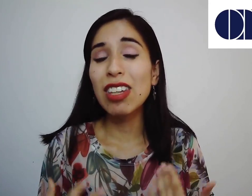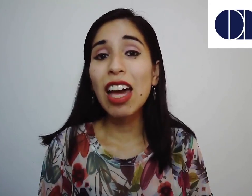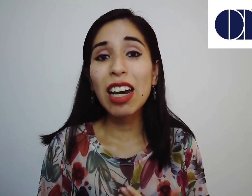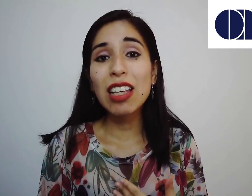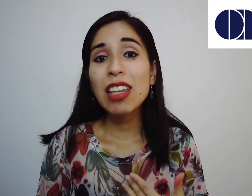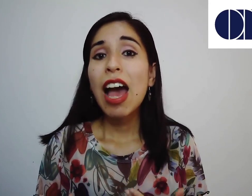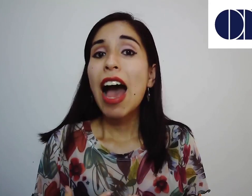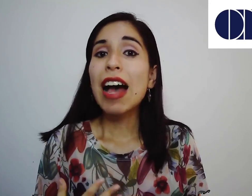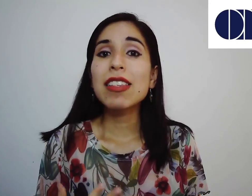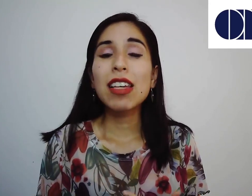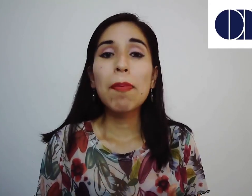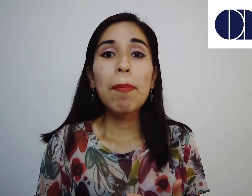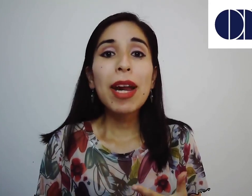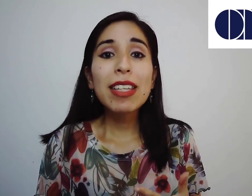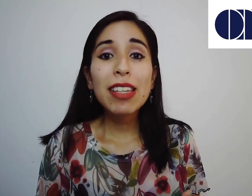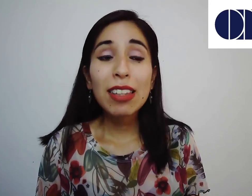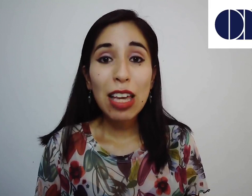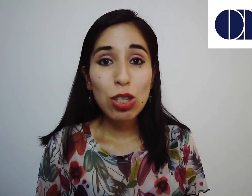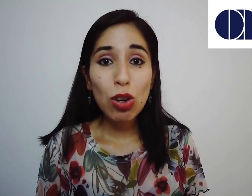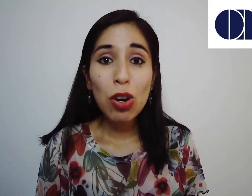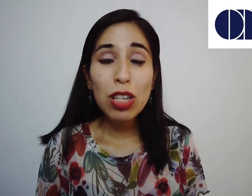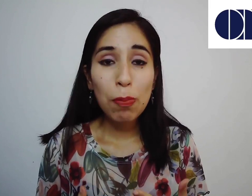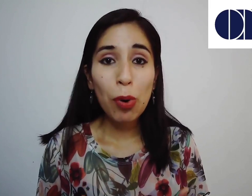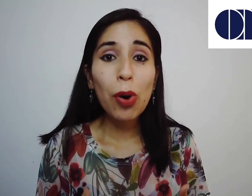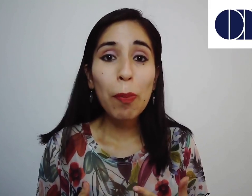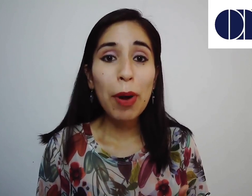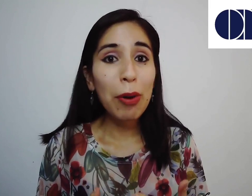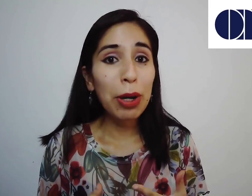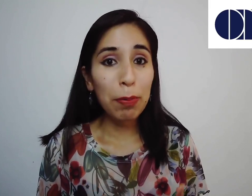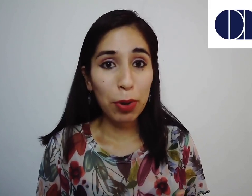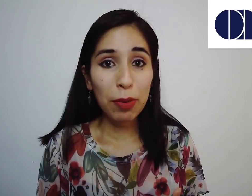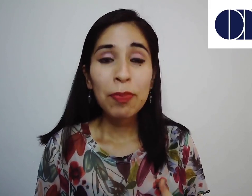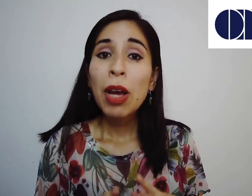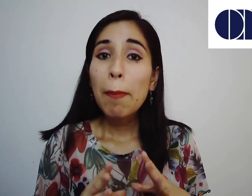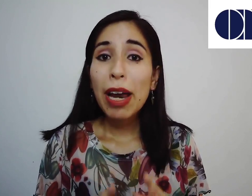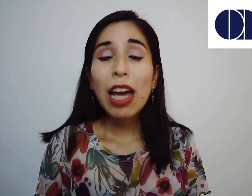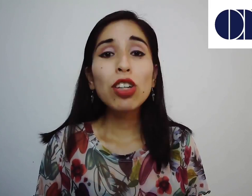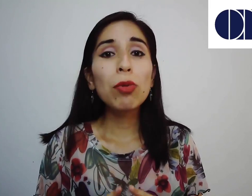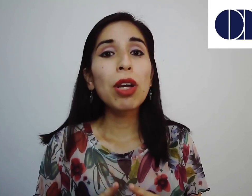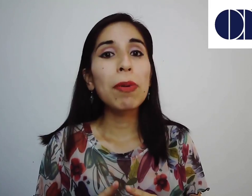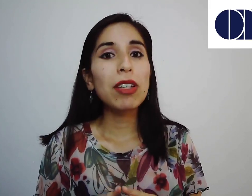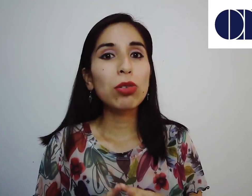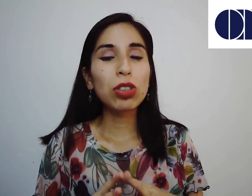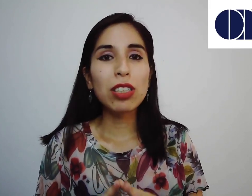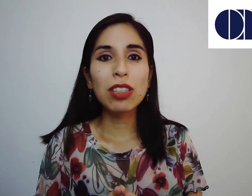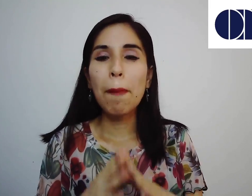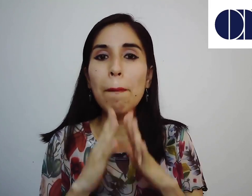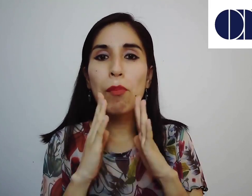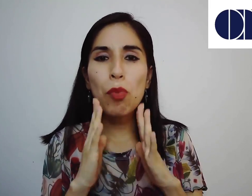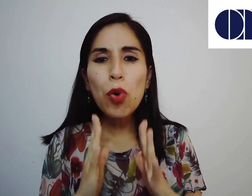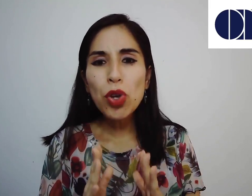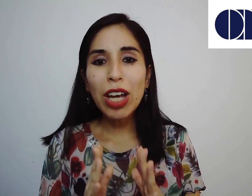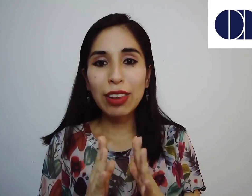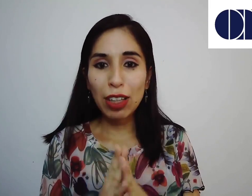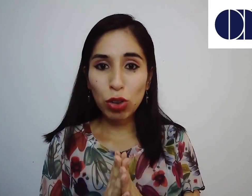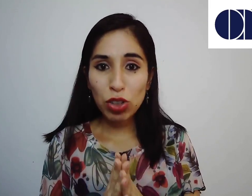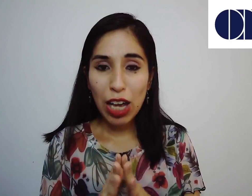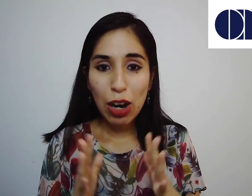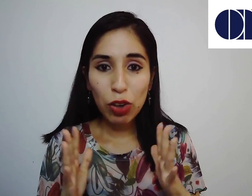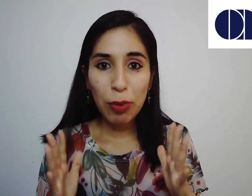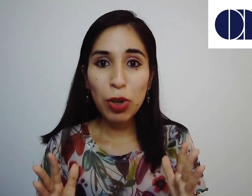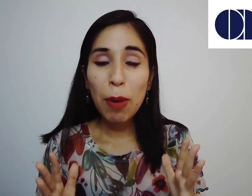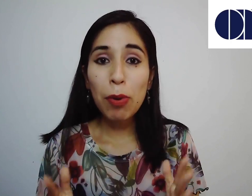enseñarles a hacer presentaciones por powerpoint para ello voy a pedir que ustedes estén muy atentos